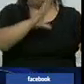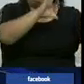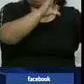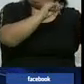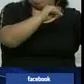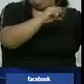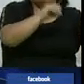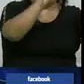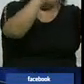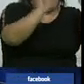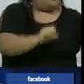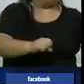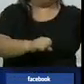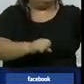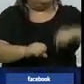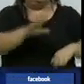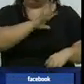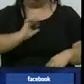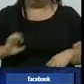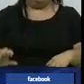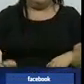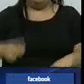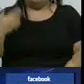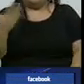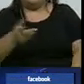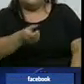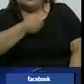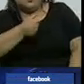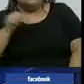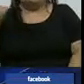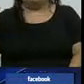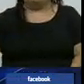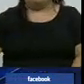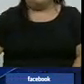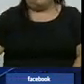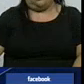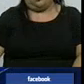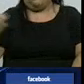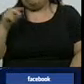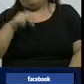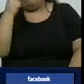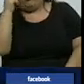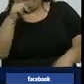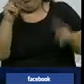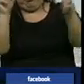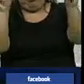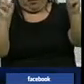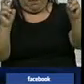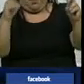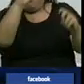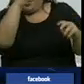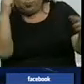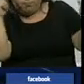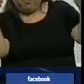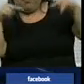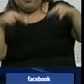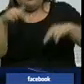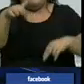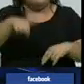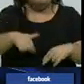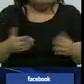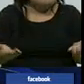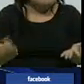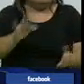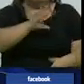puedan venir a El Salvador. Así es, Antonio, definitivamente que hay un punto de atención internacional en esta situación que se está generando aquí en El